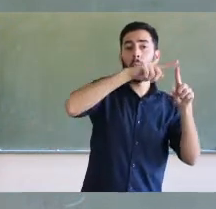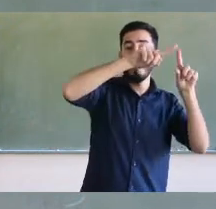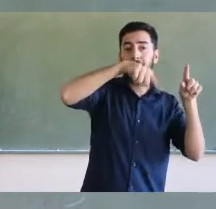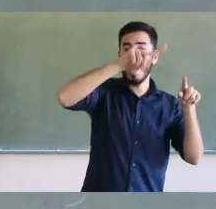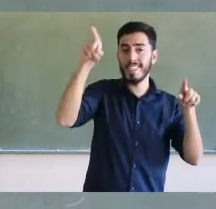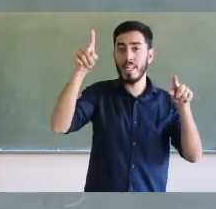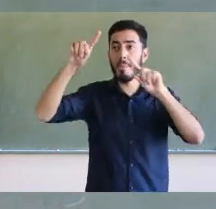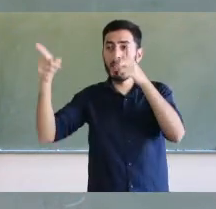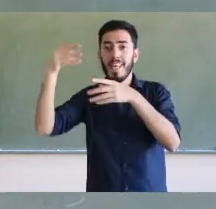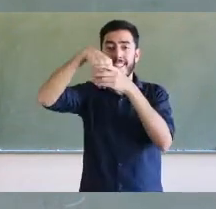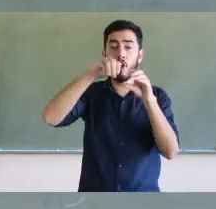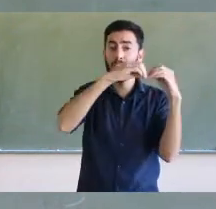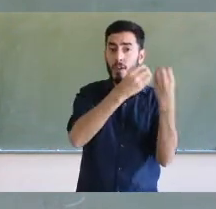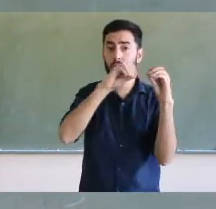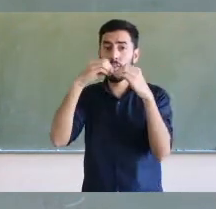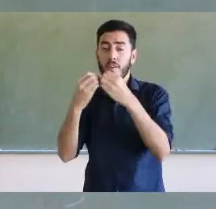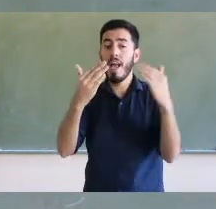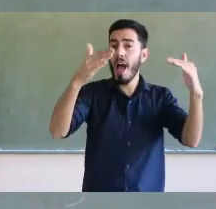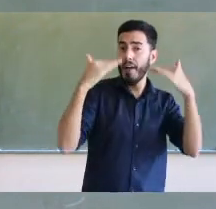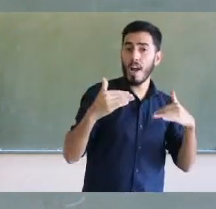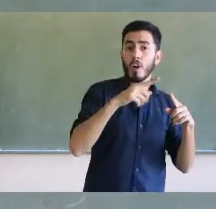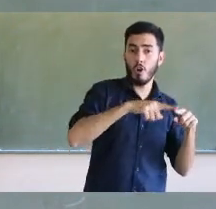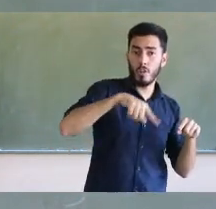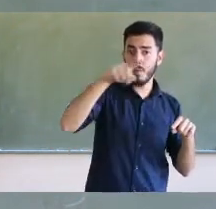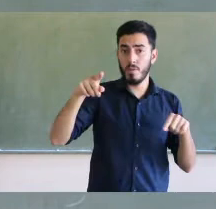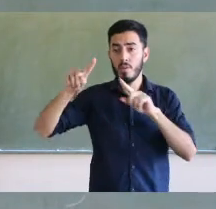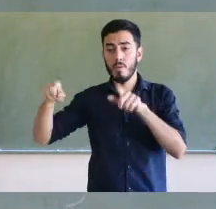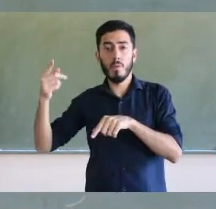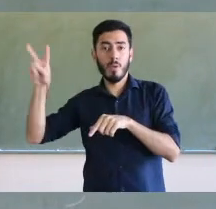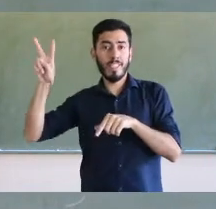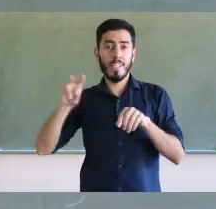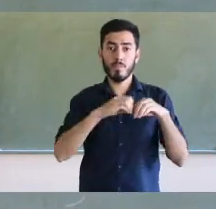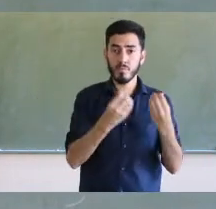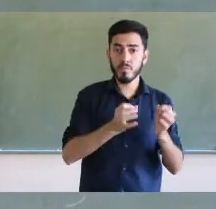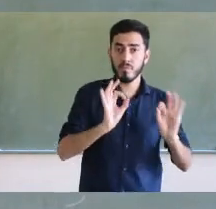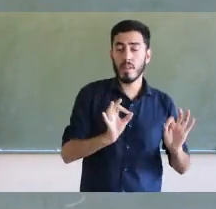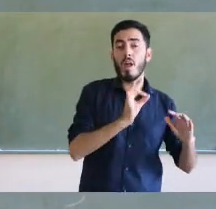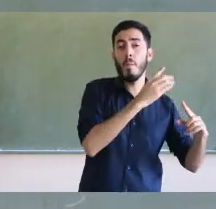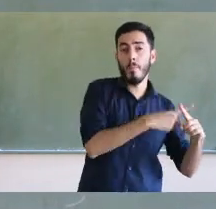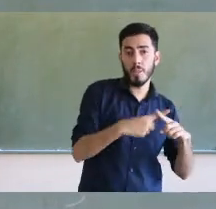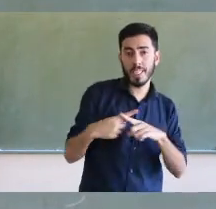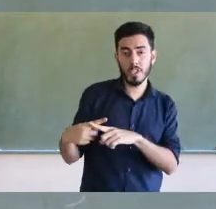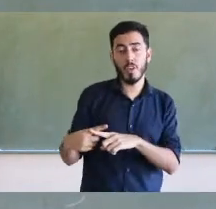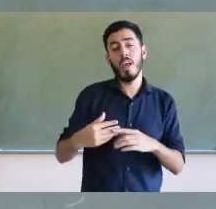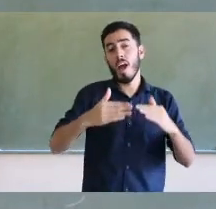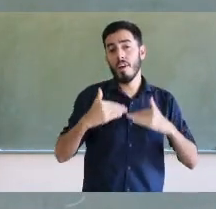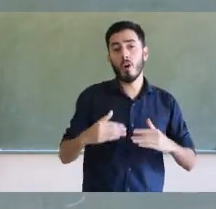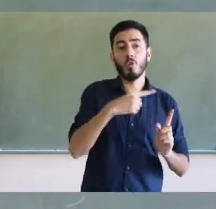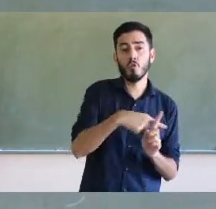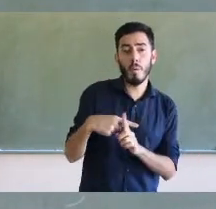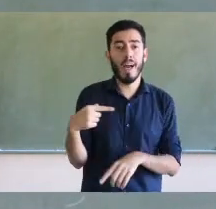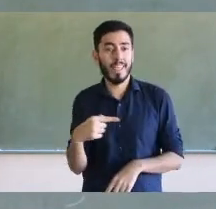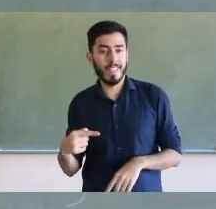luego resolvimos raíces y potencias, multiplicaciones y por último sumas y restas. Con esto damos por finalizado